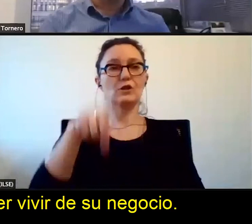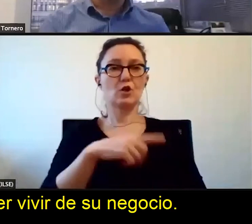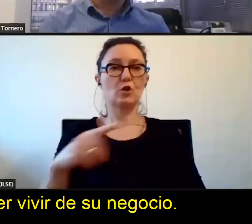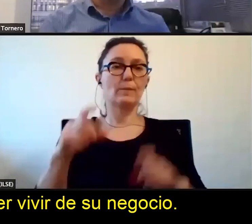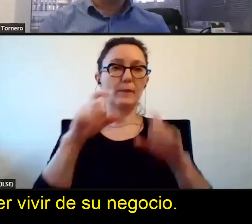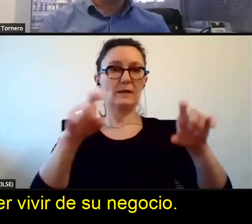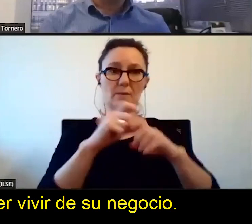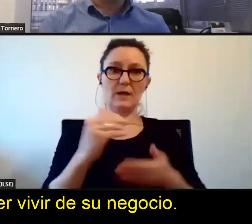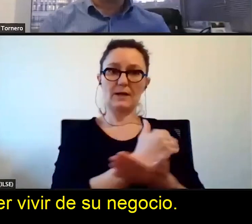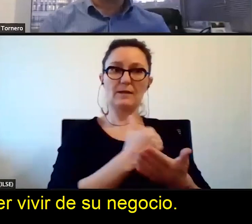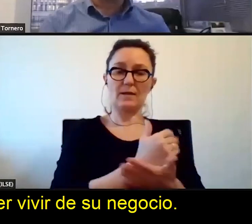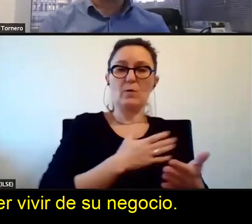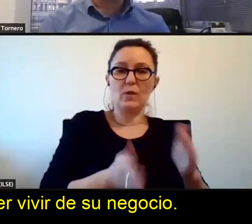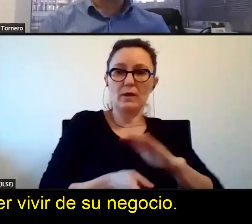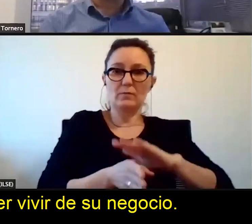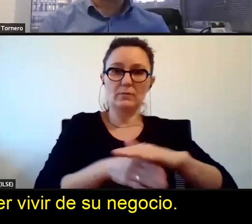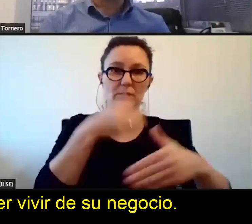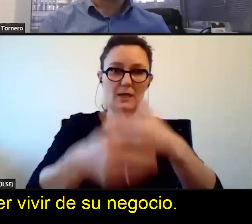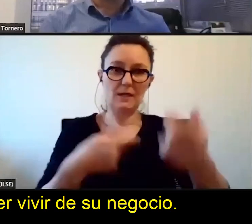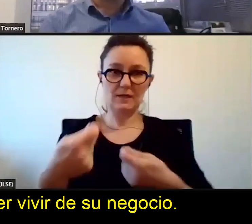de su negocio.